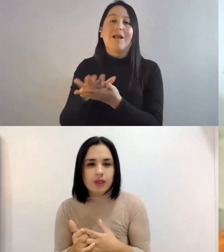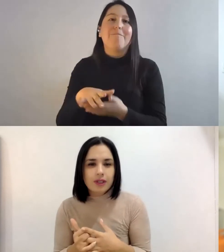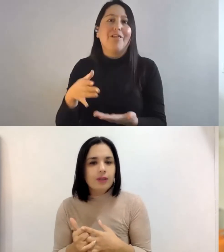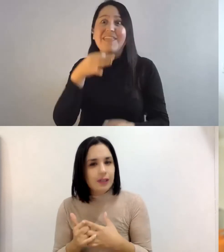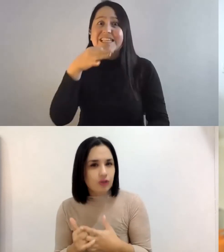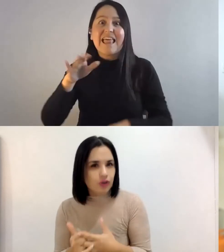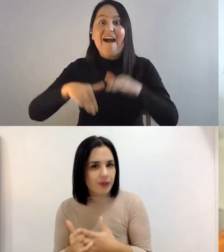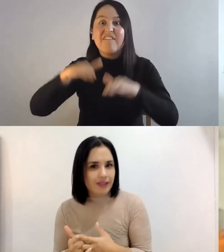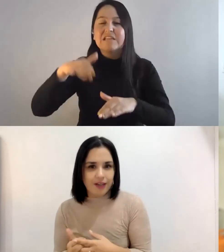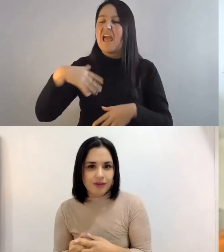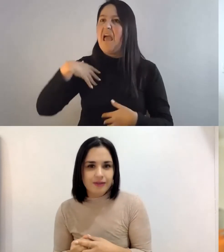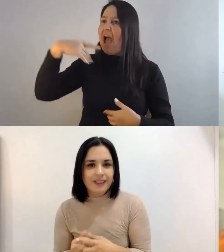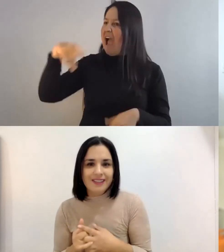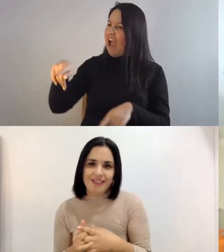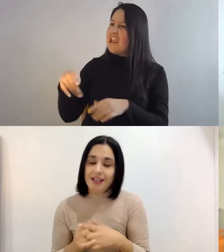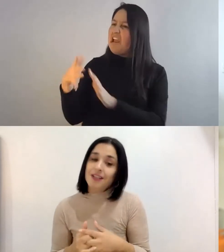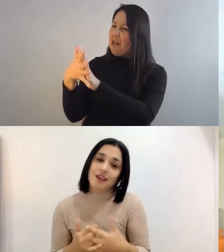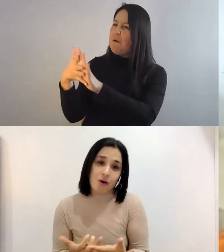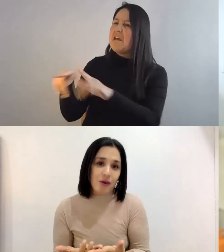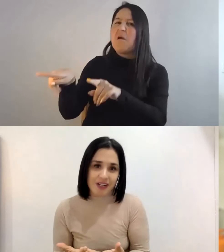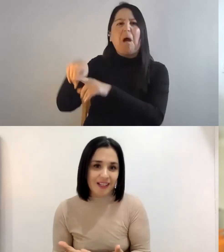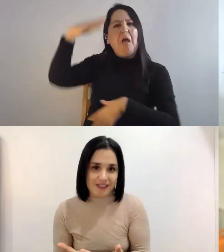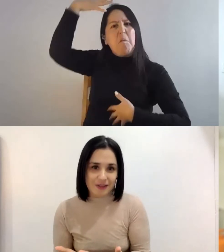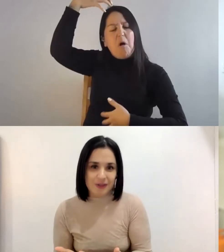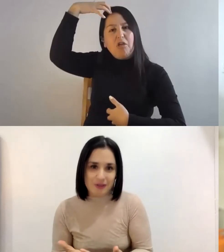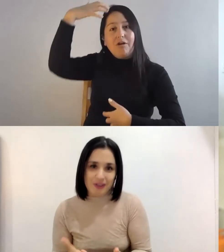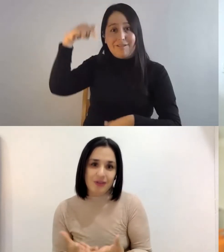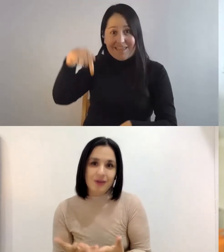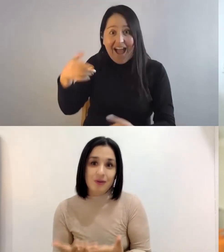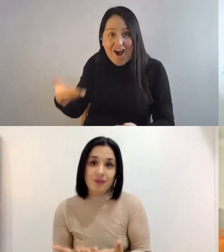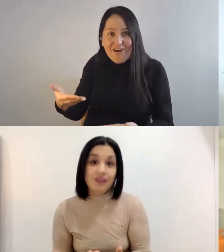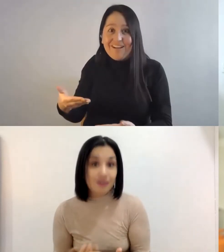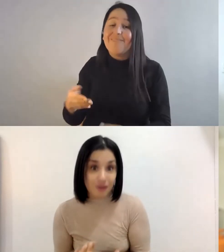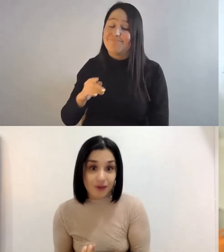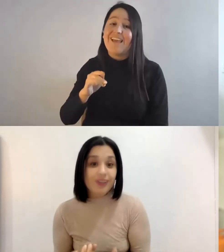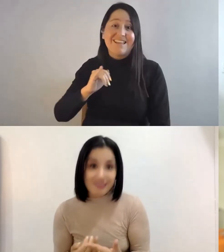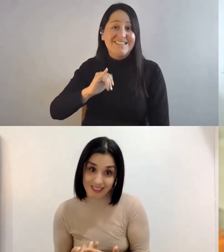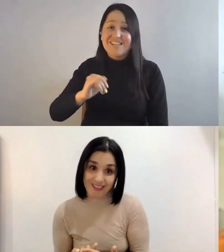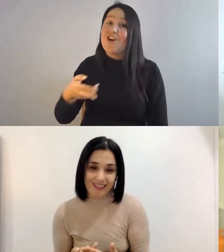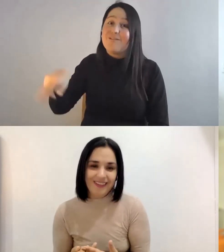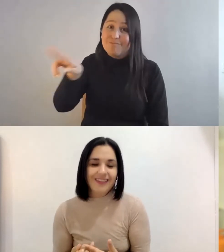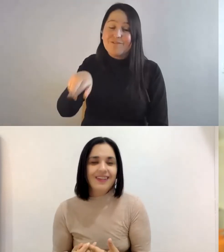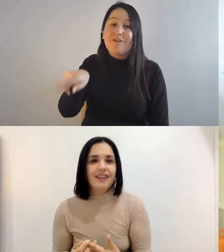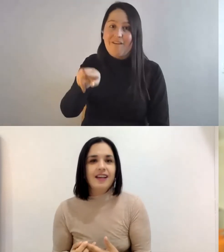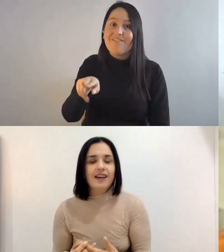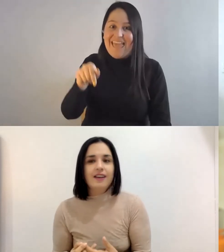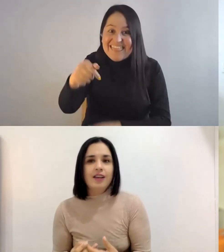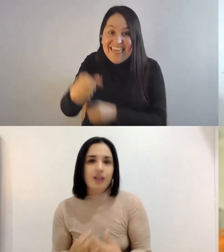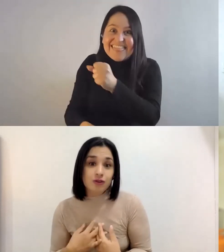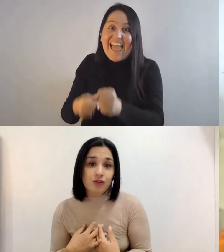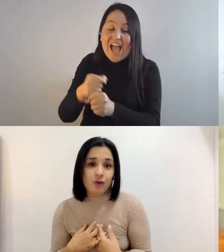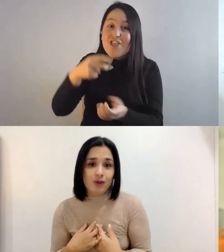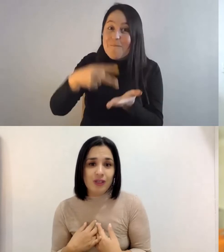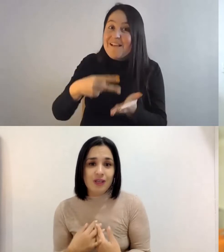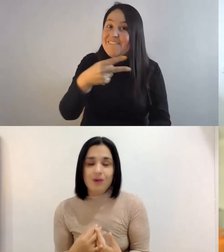monos. Y esos son comentarios que existen hoy en la situación, en contexto 2022, existe. ¿Ya? Y